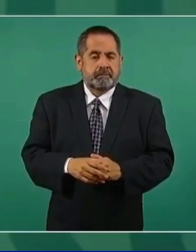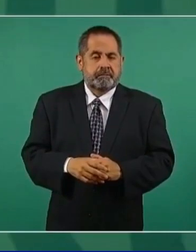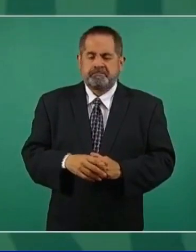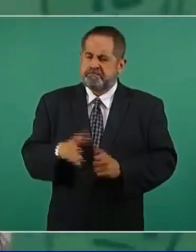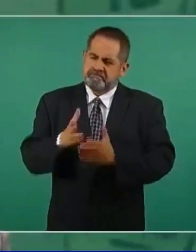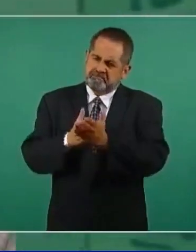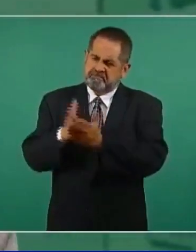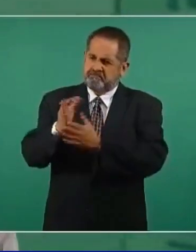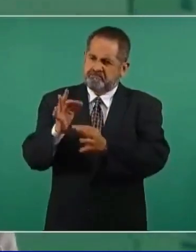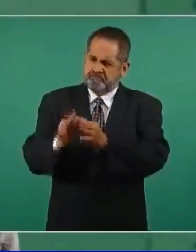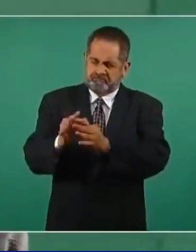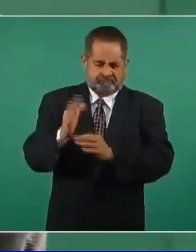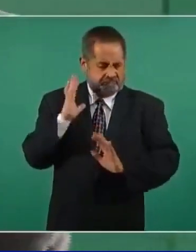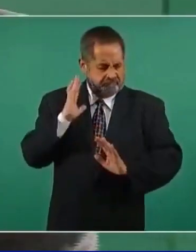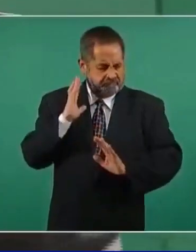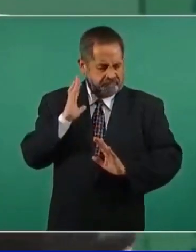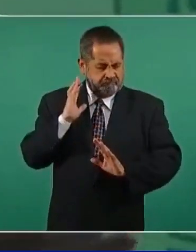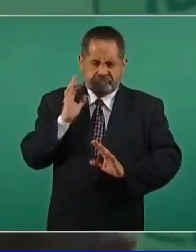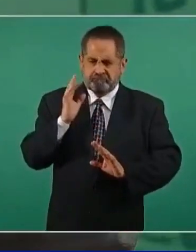derecha,